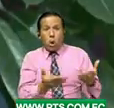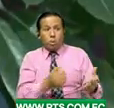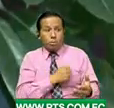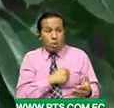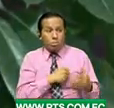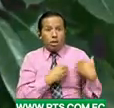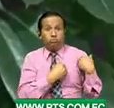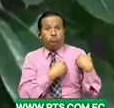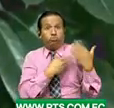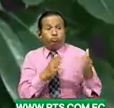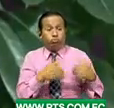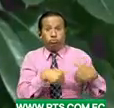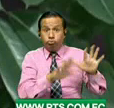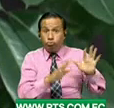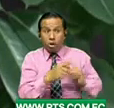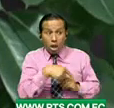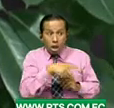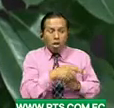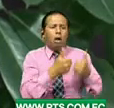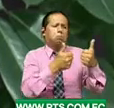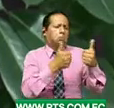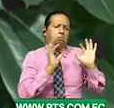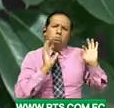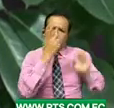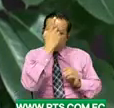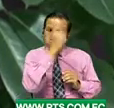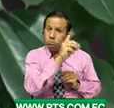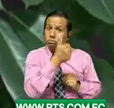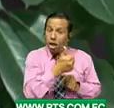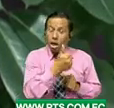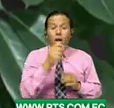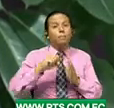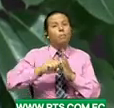Yo creo que esto estamos hablando de entre